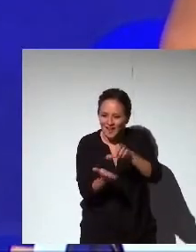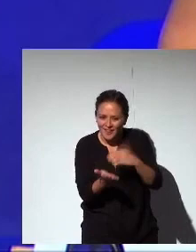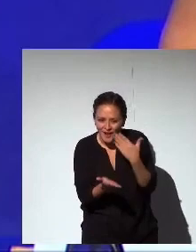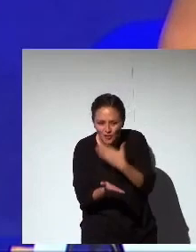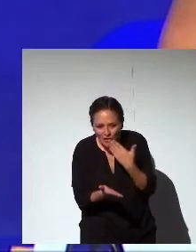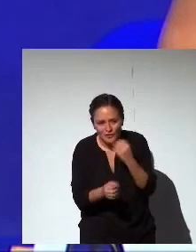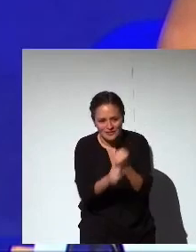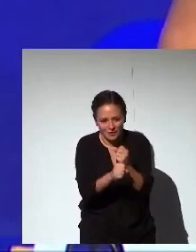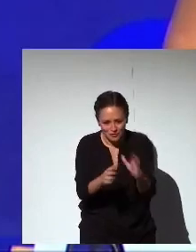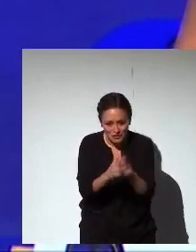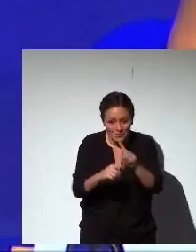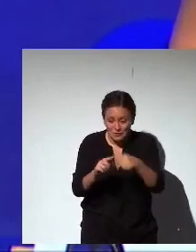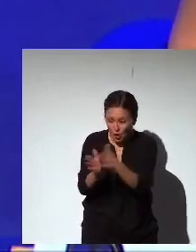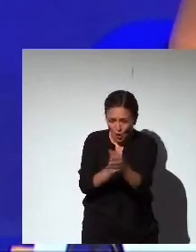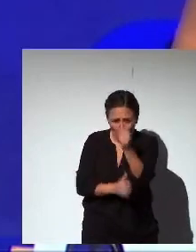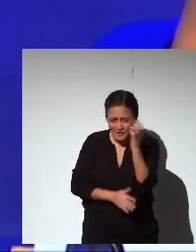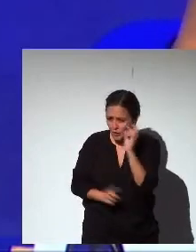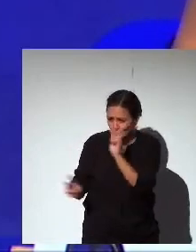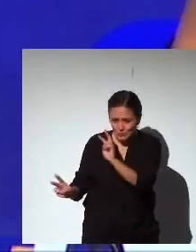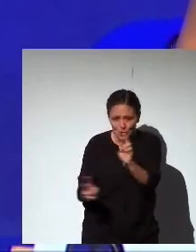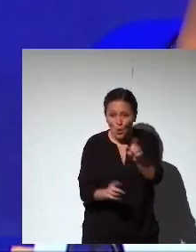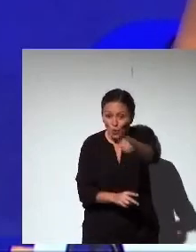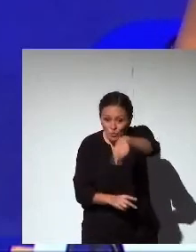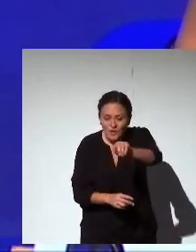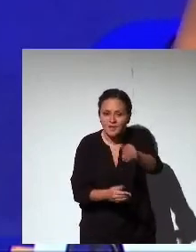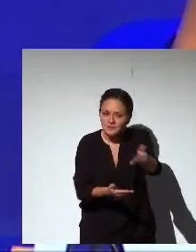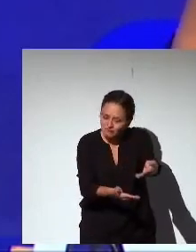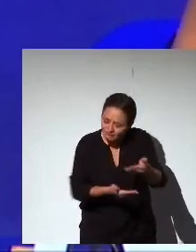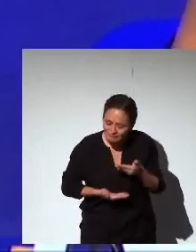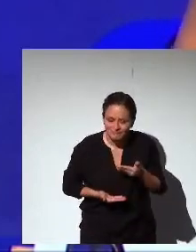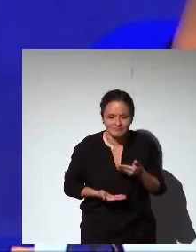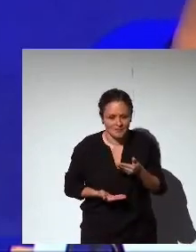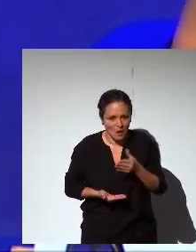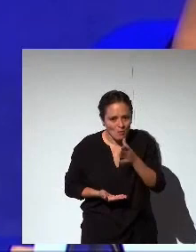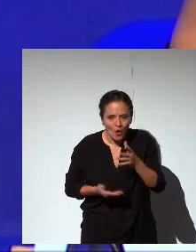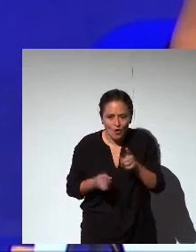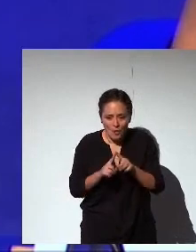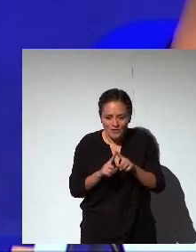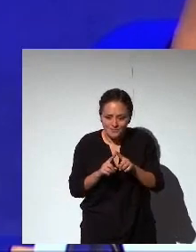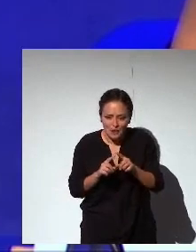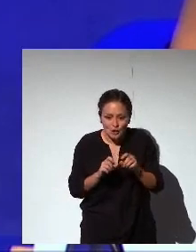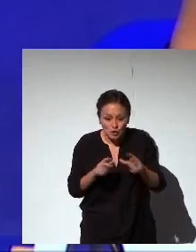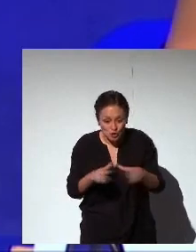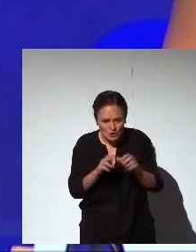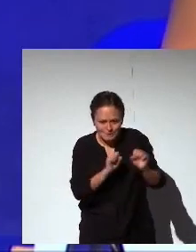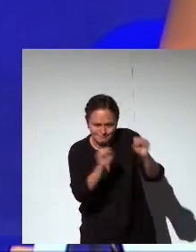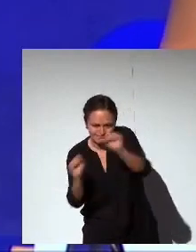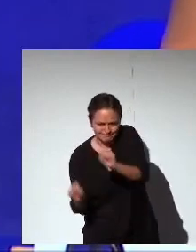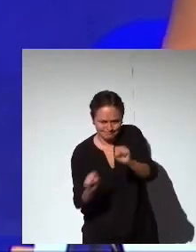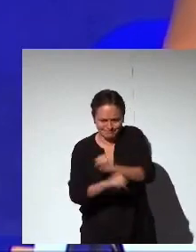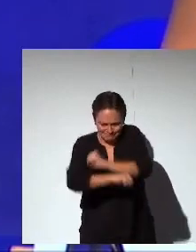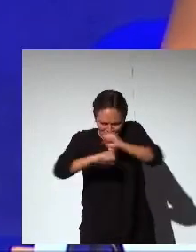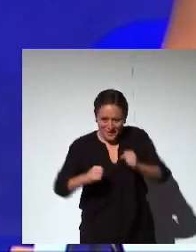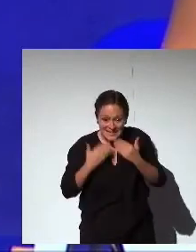compañeras y compañeros con los que hemos trabajado, nos han ayudado ustedes a hacer una cosa tan importante como es el escudo social. No es la respuesta